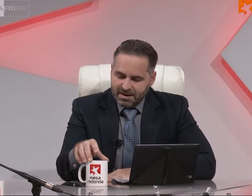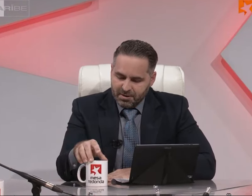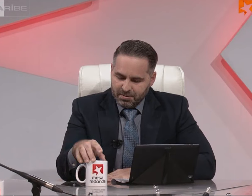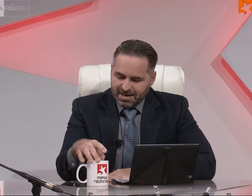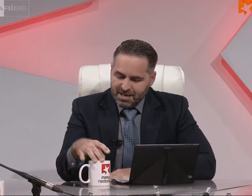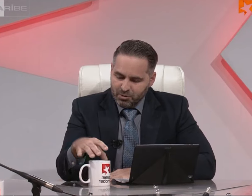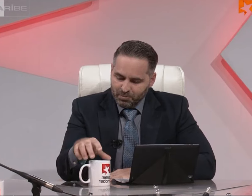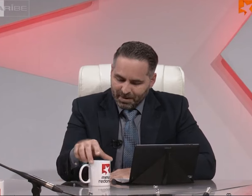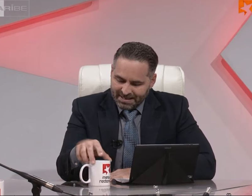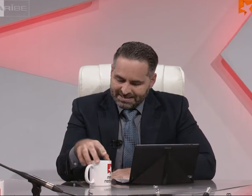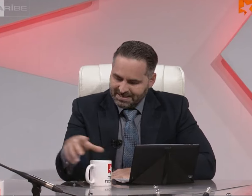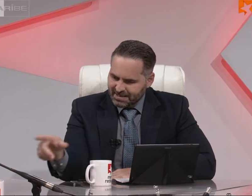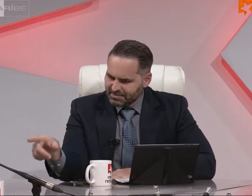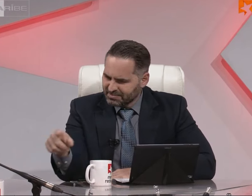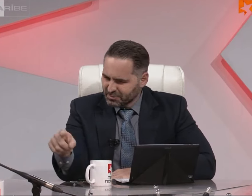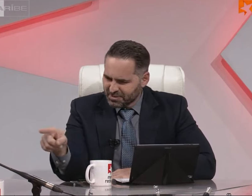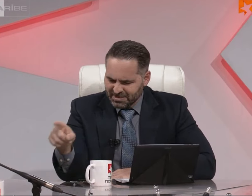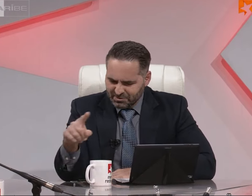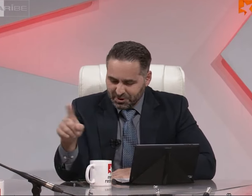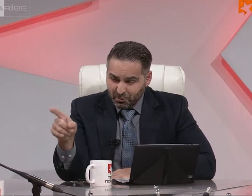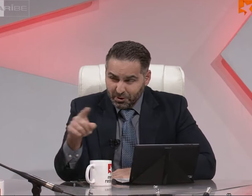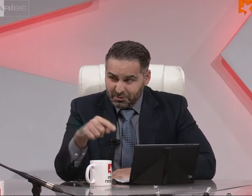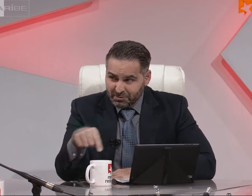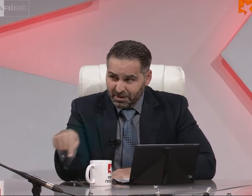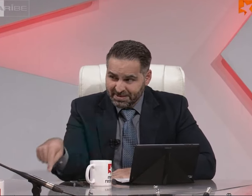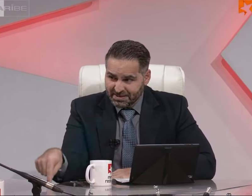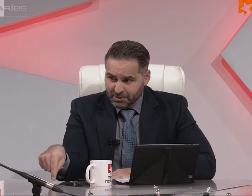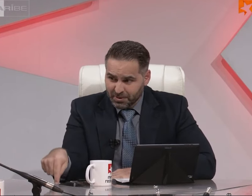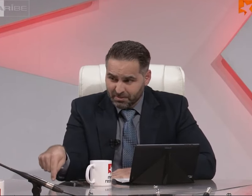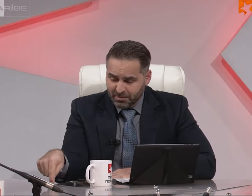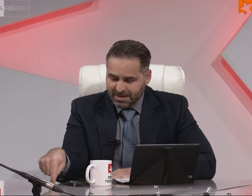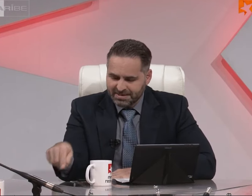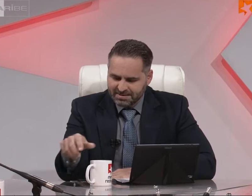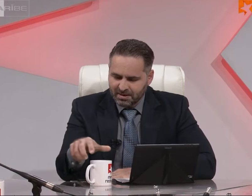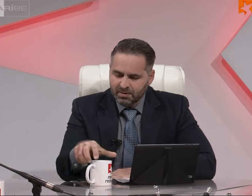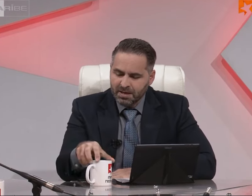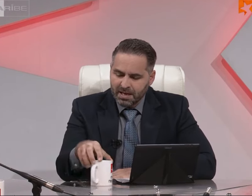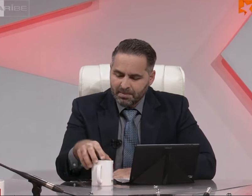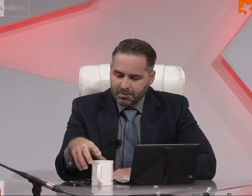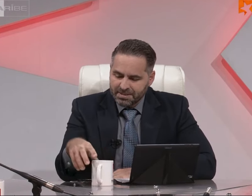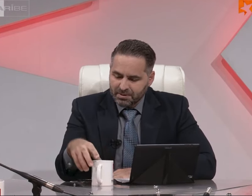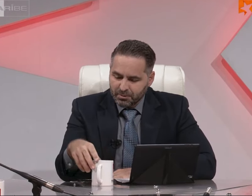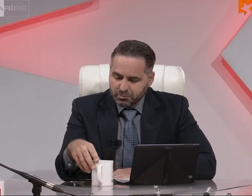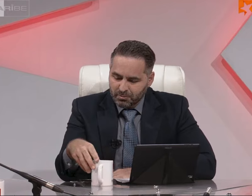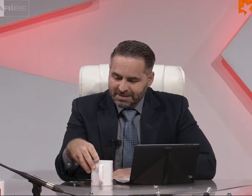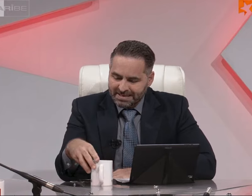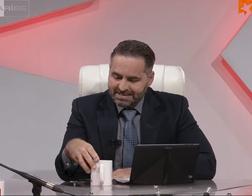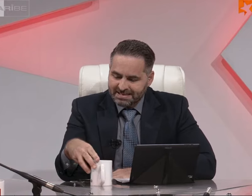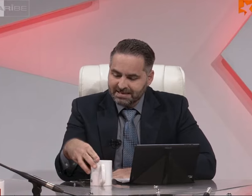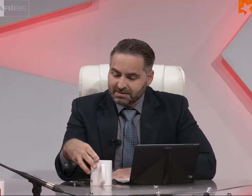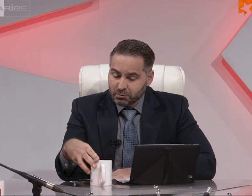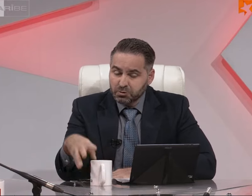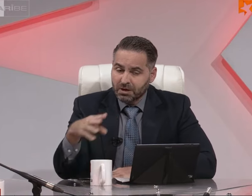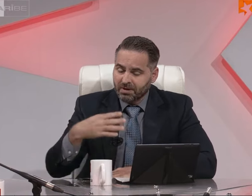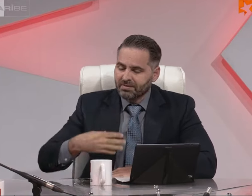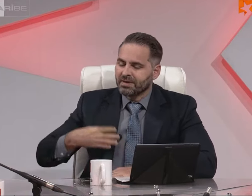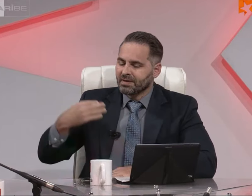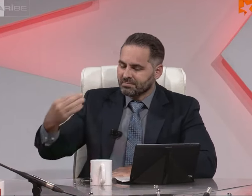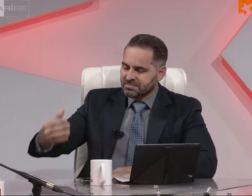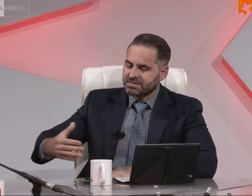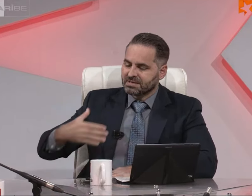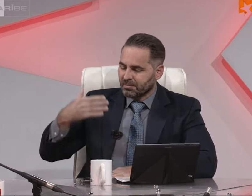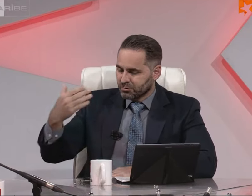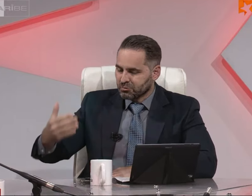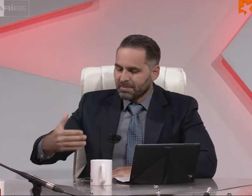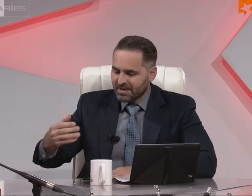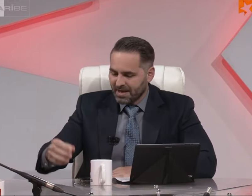parte de líderes regionales. Y un país que, no sé, no recuerdo si en una mesa anterior hemos analizado, pero que tiene una postura muy interesante, incluso se habla